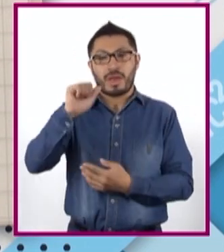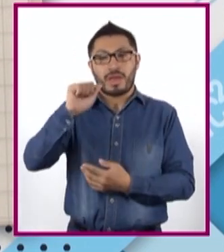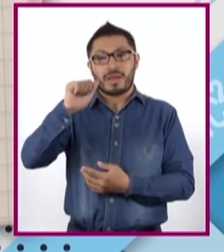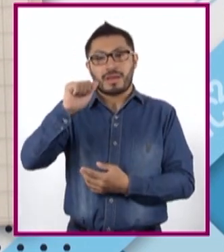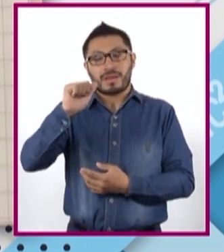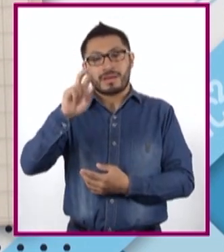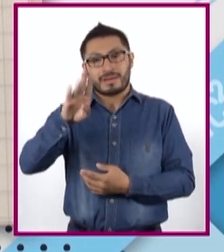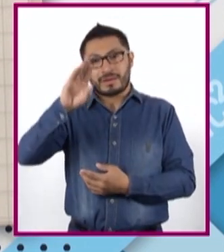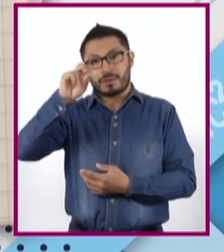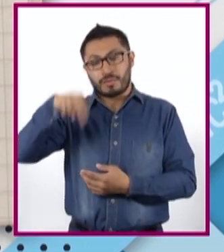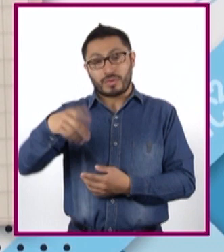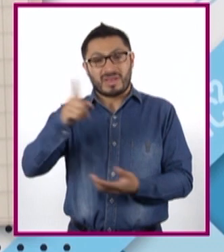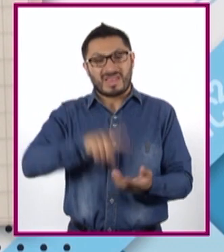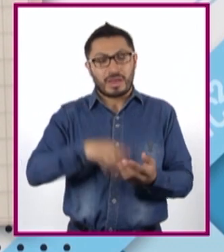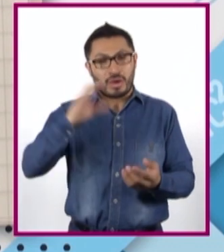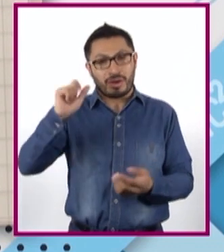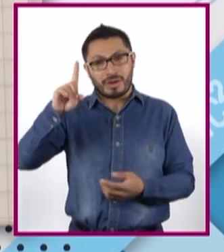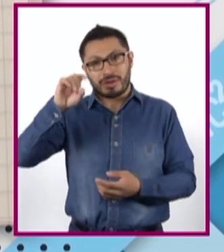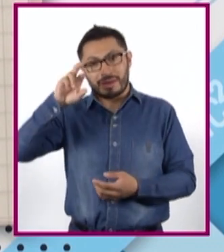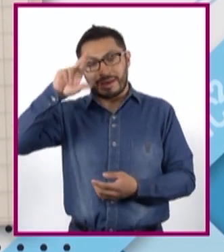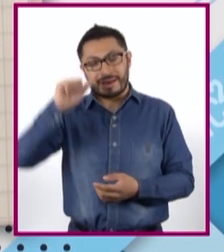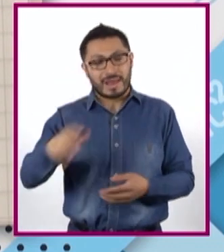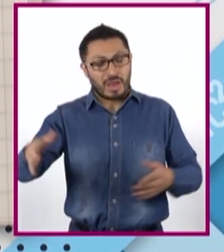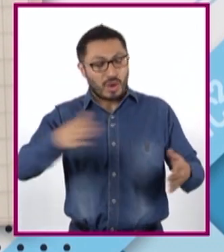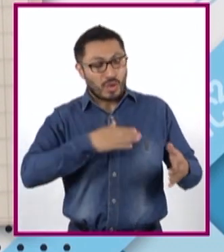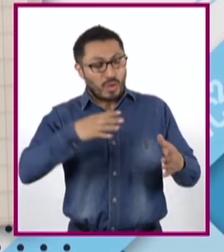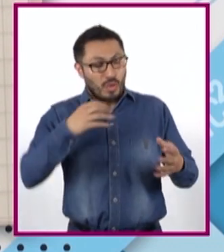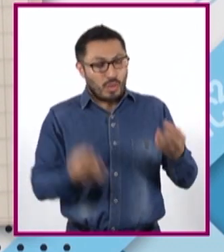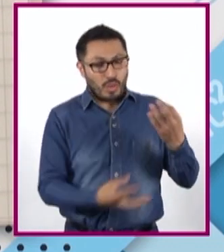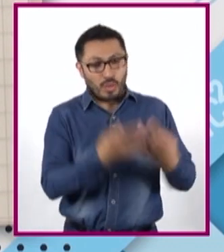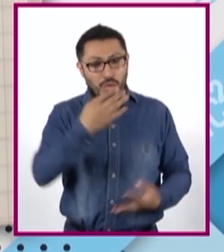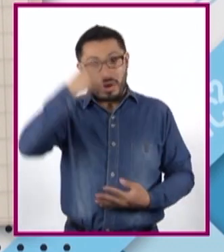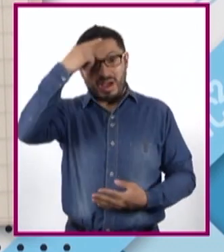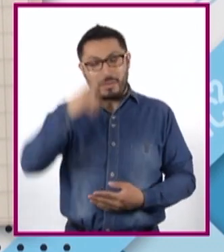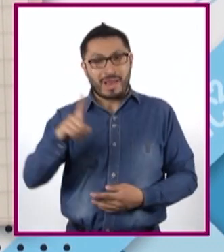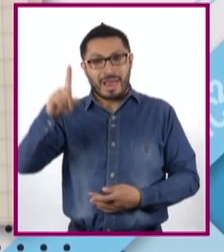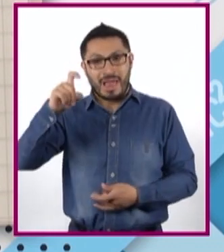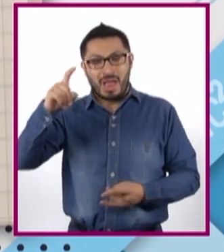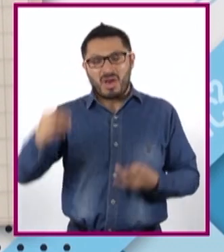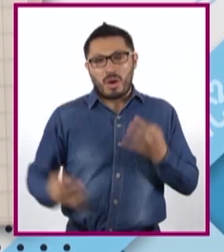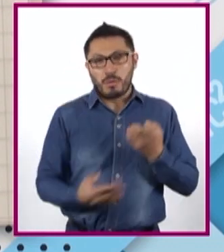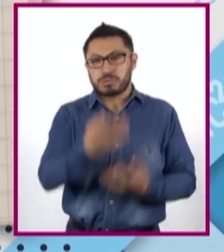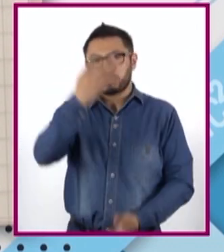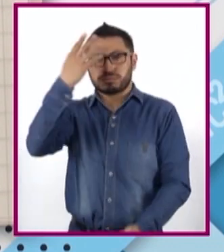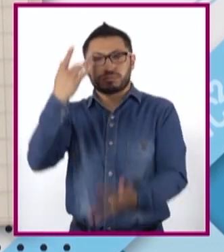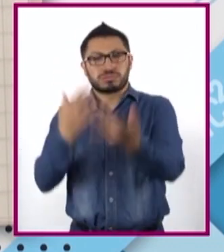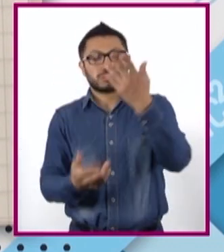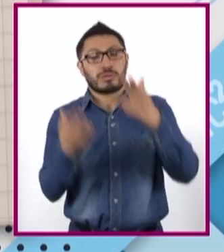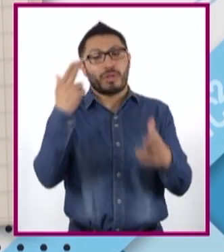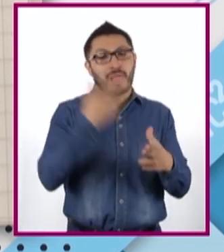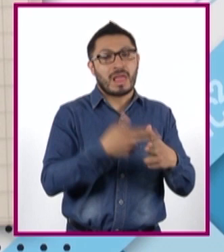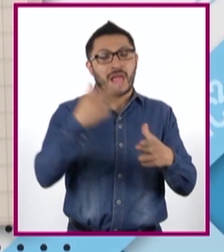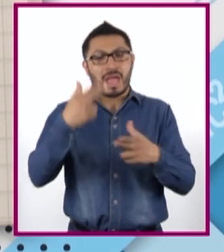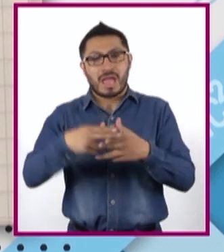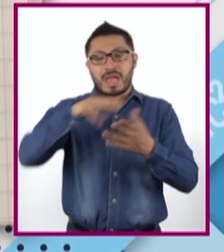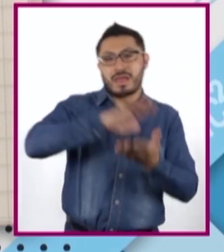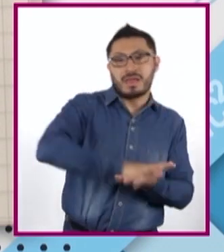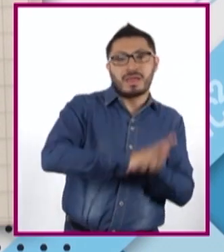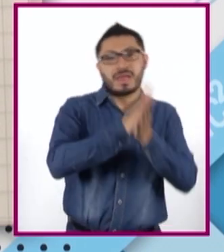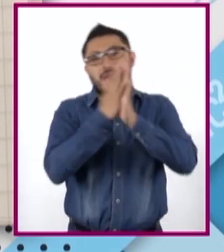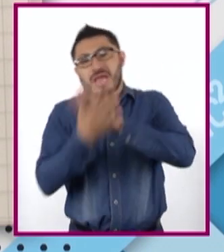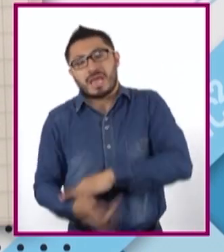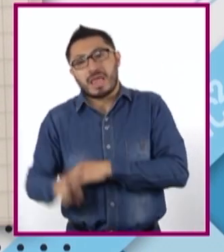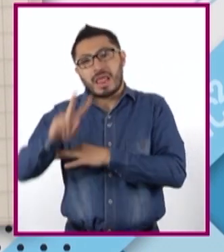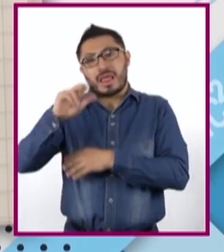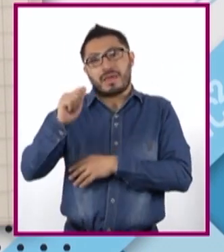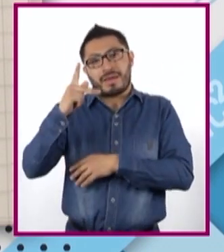una caldera para elevar la temperatura de un volumen de agua, hasta que ésta se convierte en vapor. El